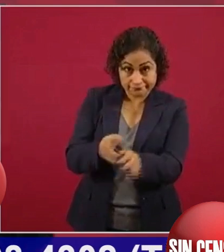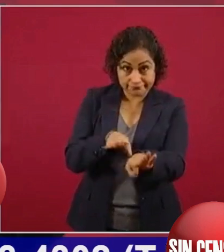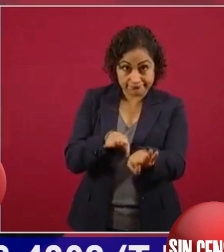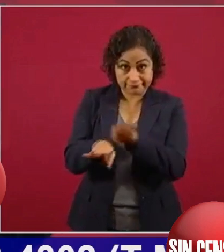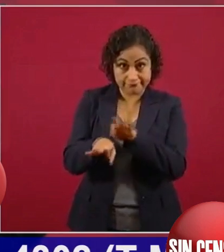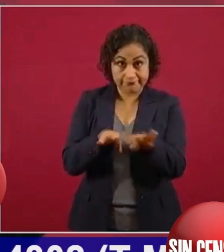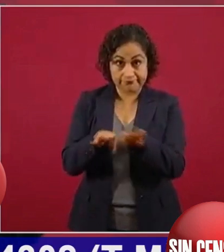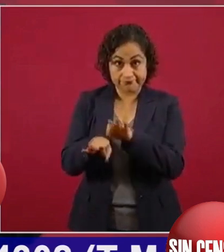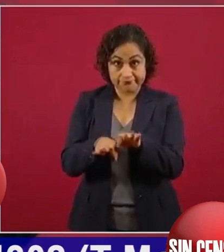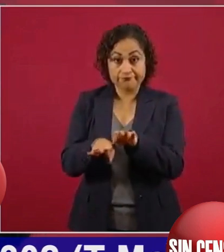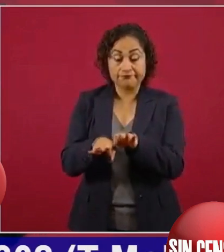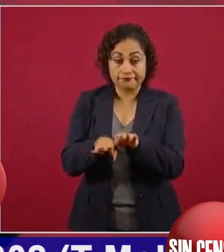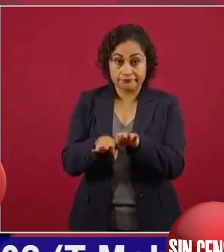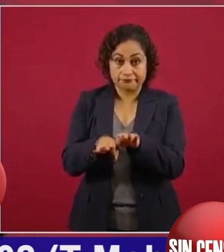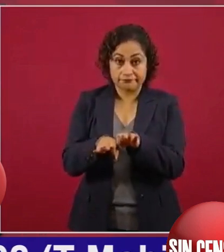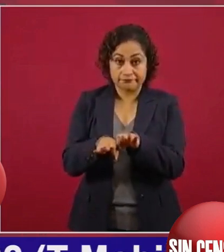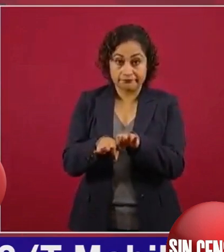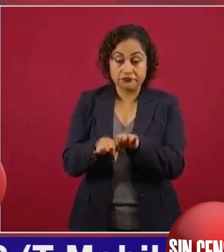de protección